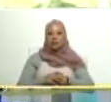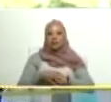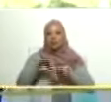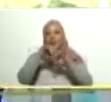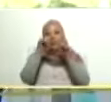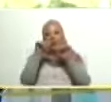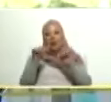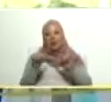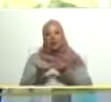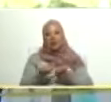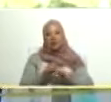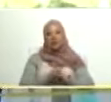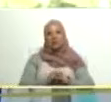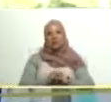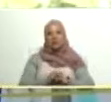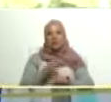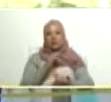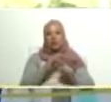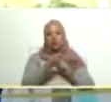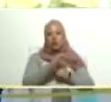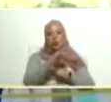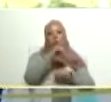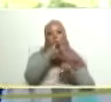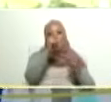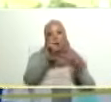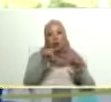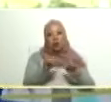Artistas, cultores, cultora.